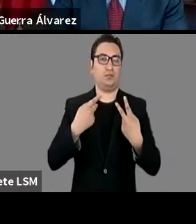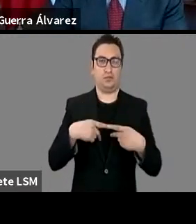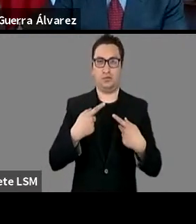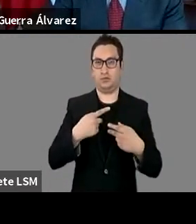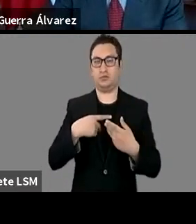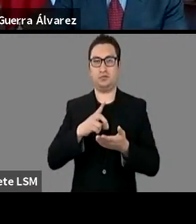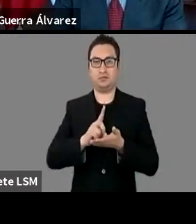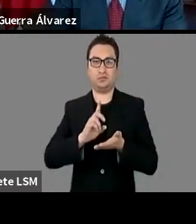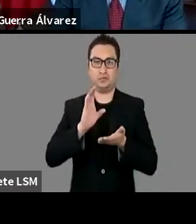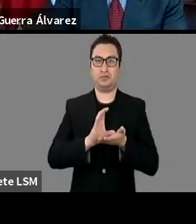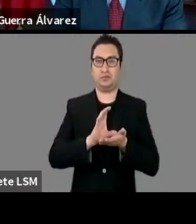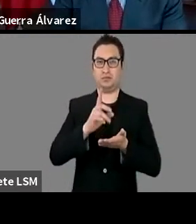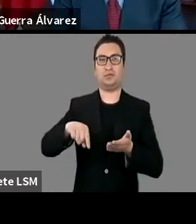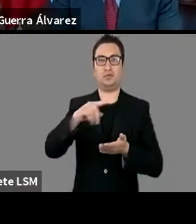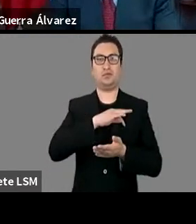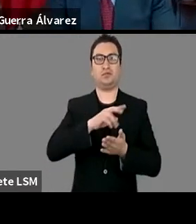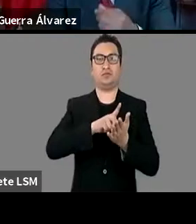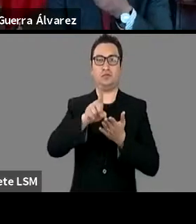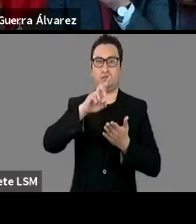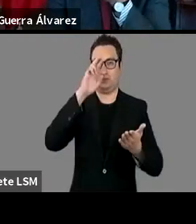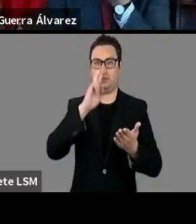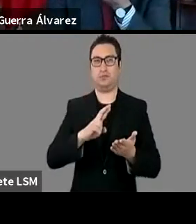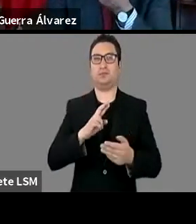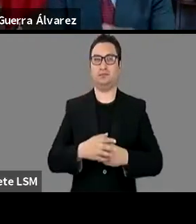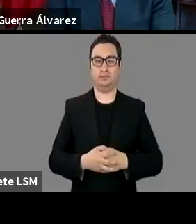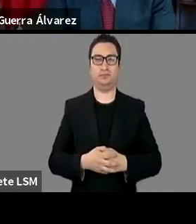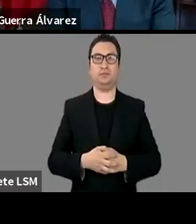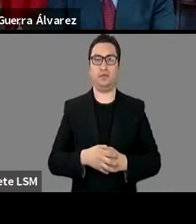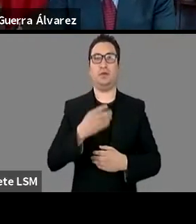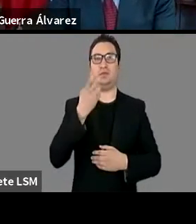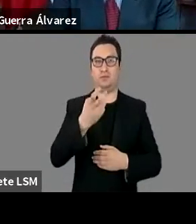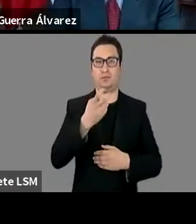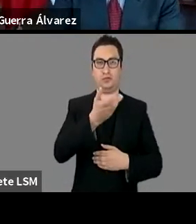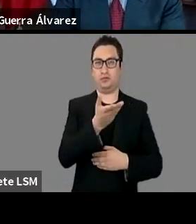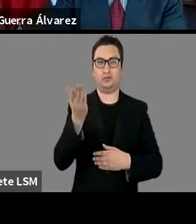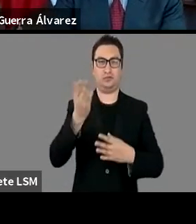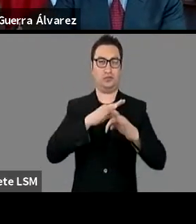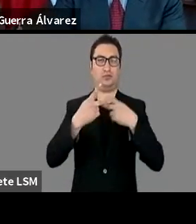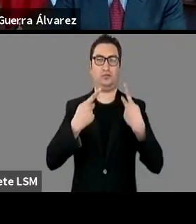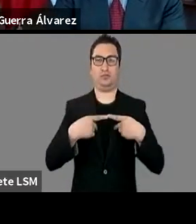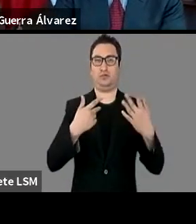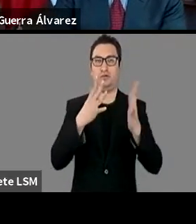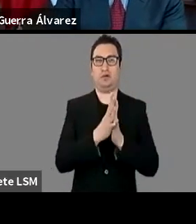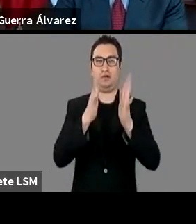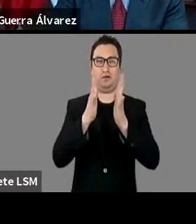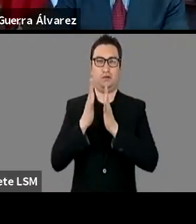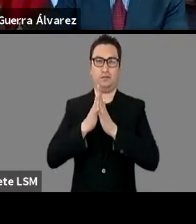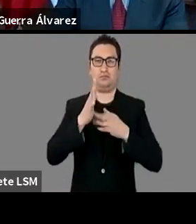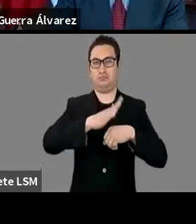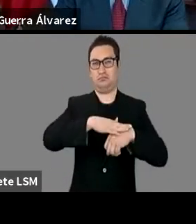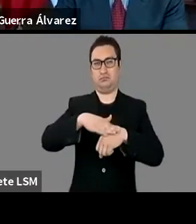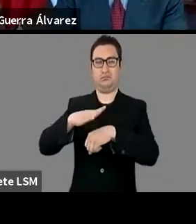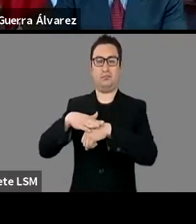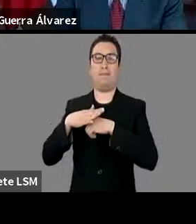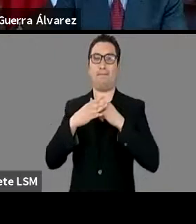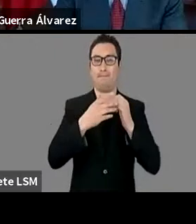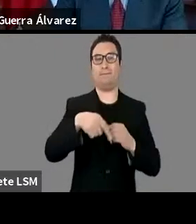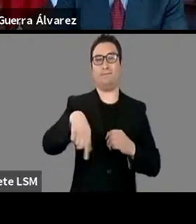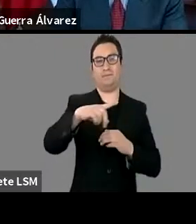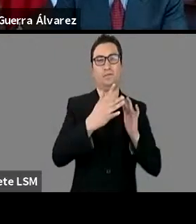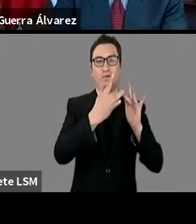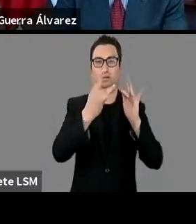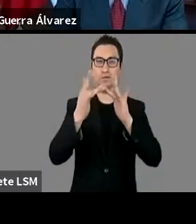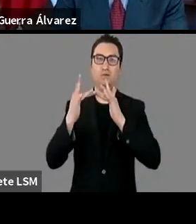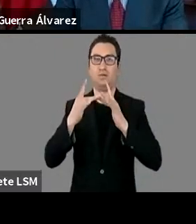a todas y todos los participantes que estarán en esta plataforma digital para que promuevan en cada uno de sus ámbitos